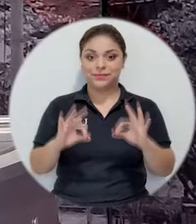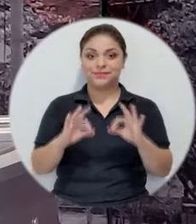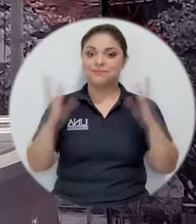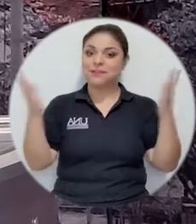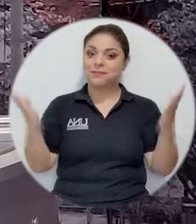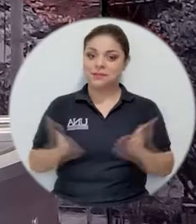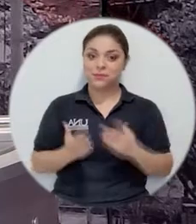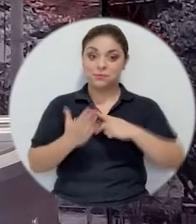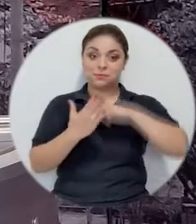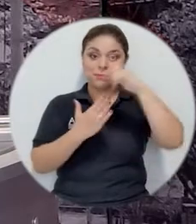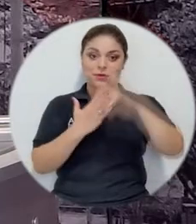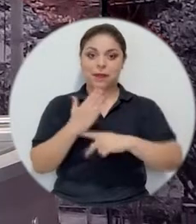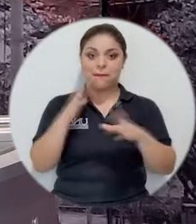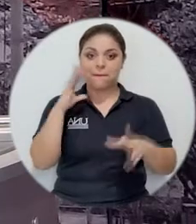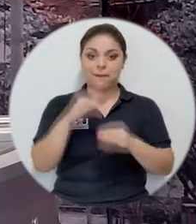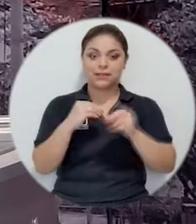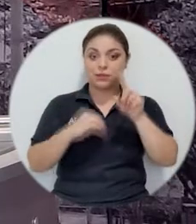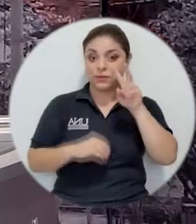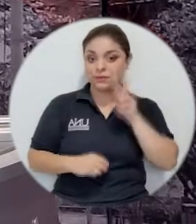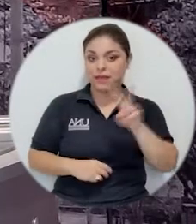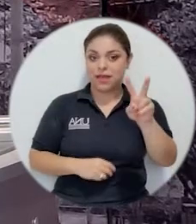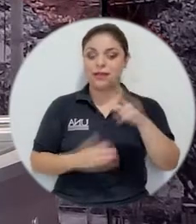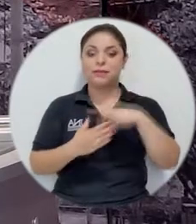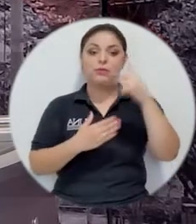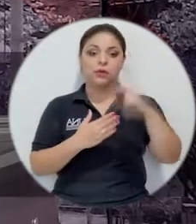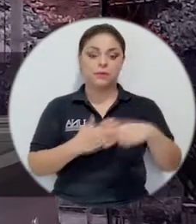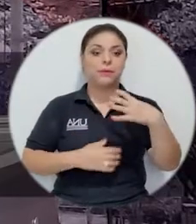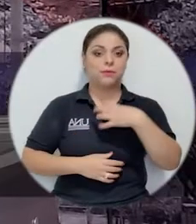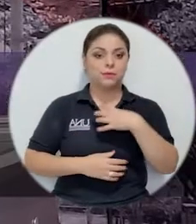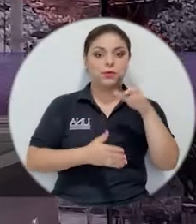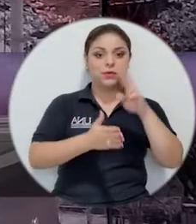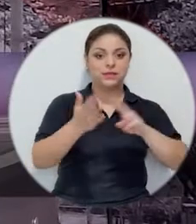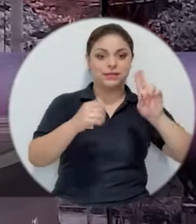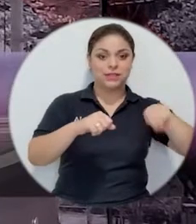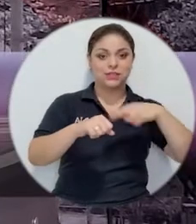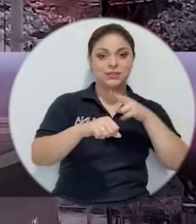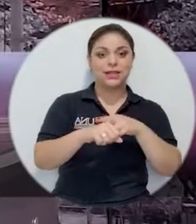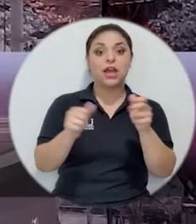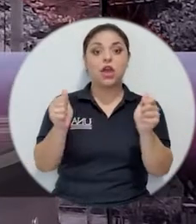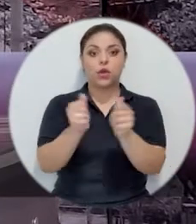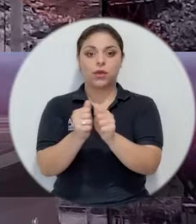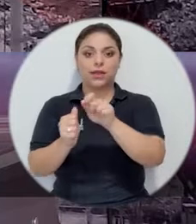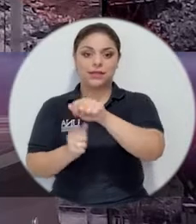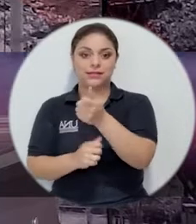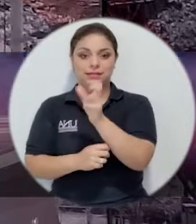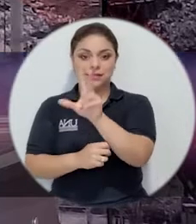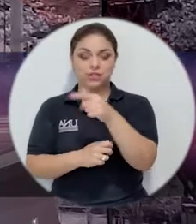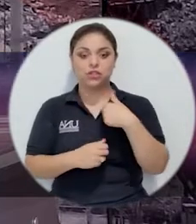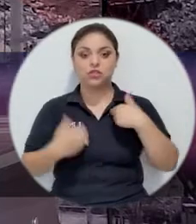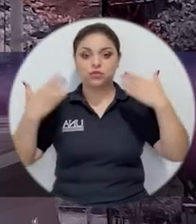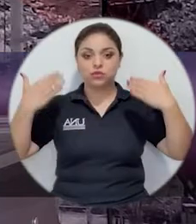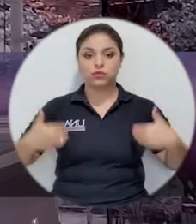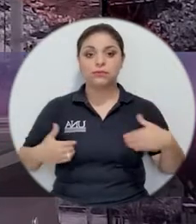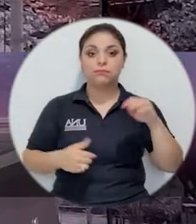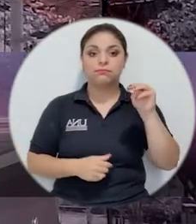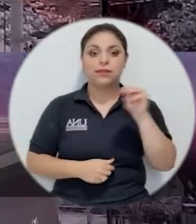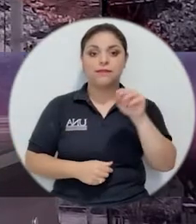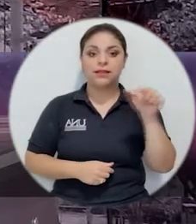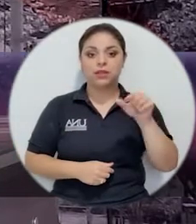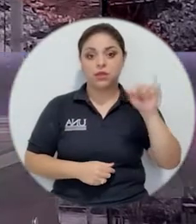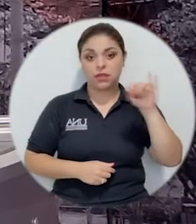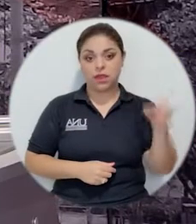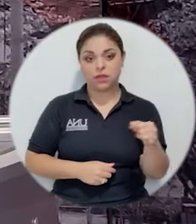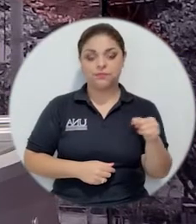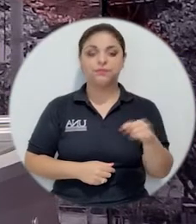tal? Bienvenidos a una edición más de Una Mirada, el programa de la Universidad Nacional y de CINAR S.A. Soy Maribel Quiroz Jara y hoy